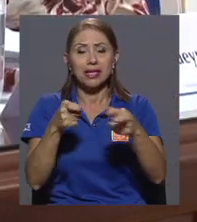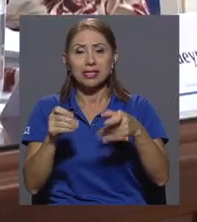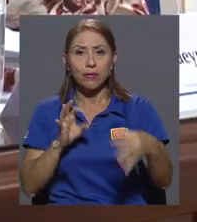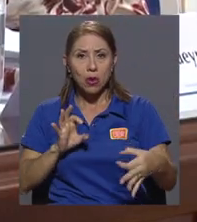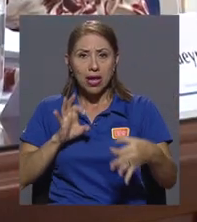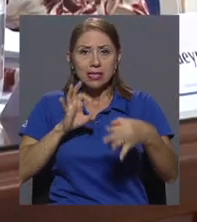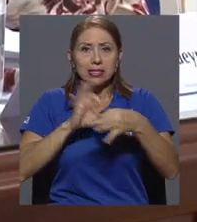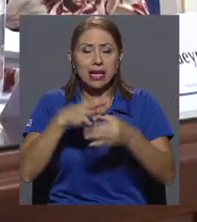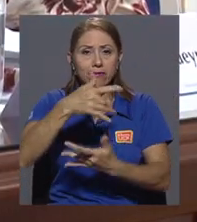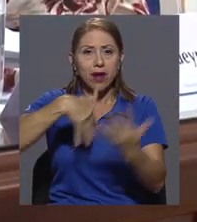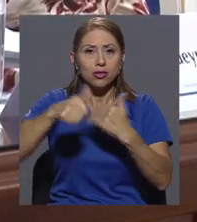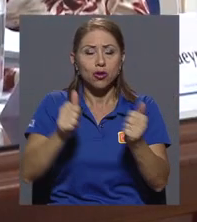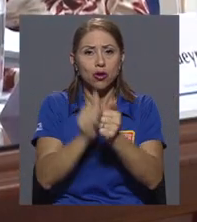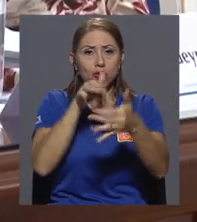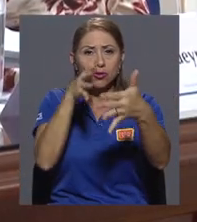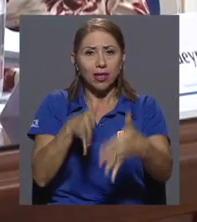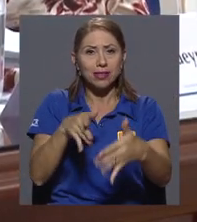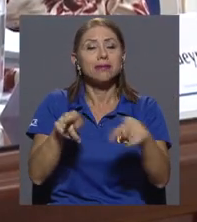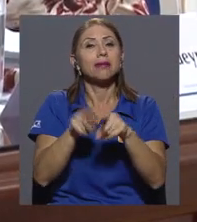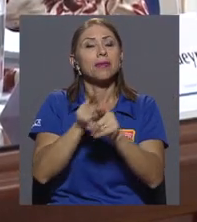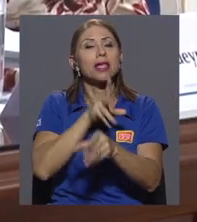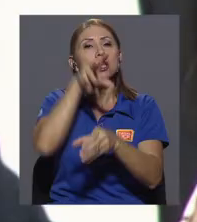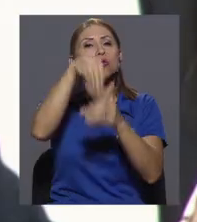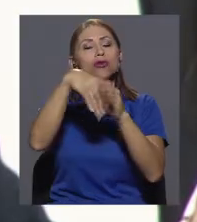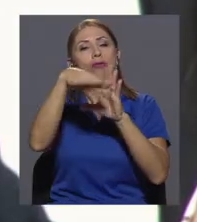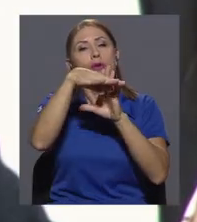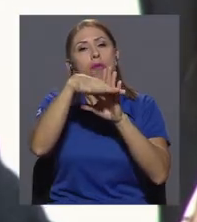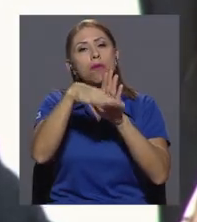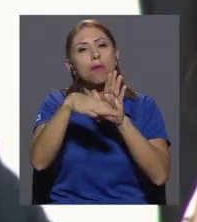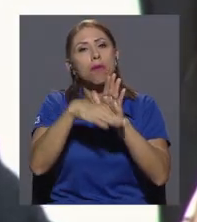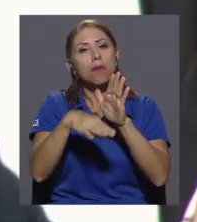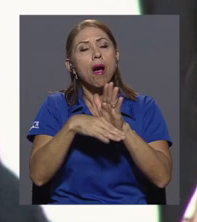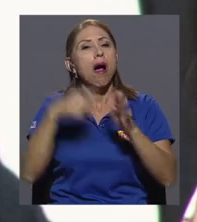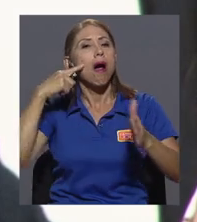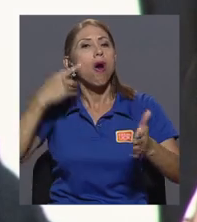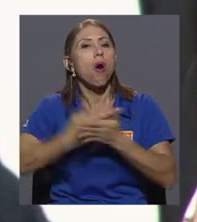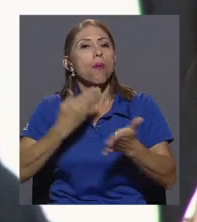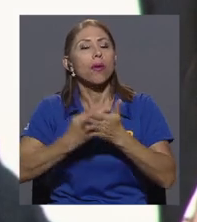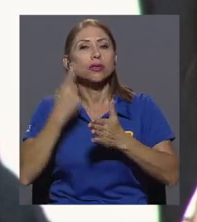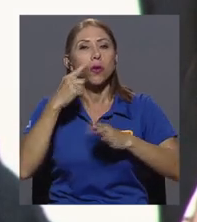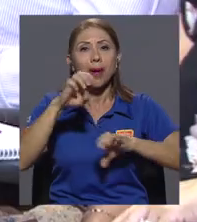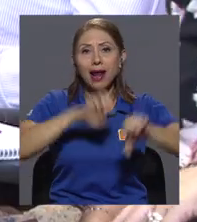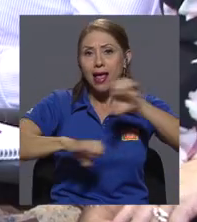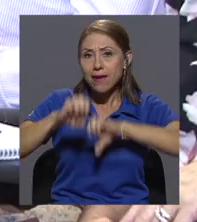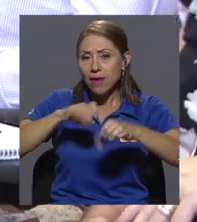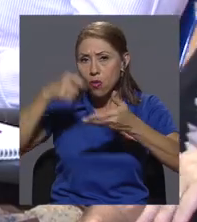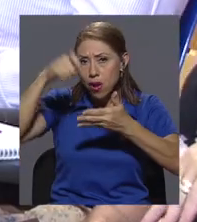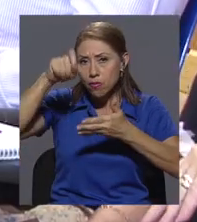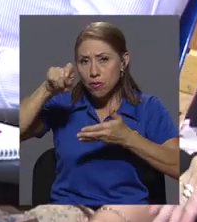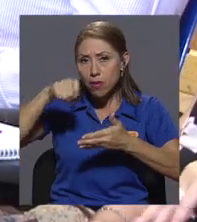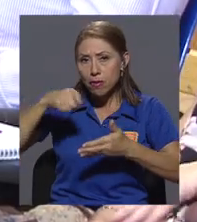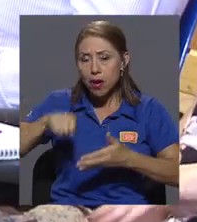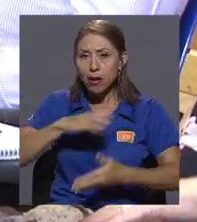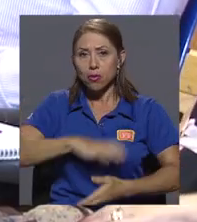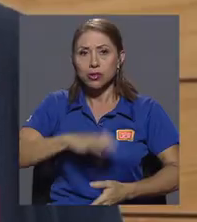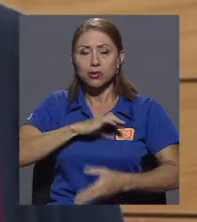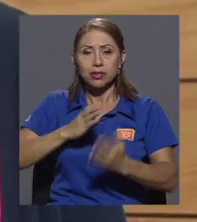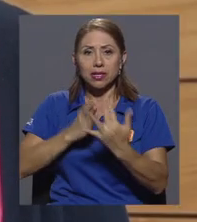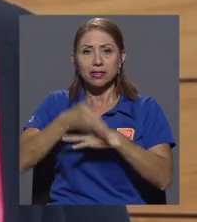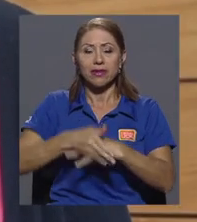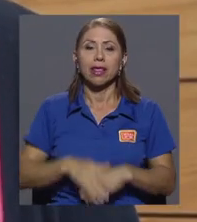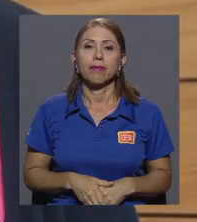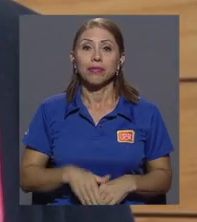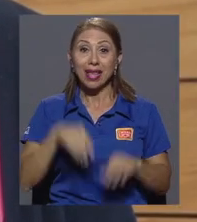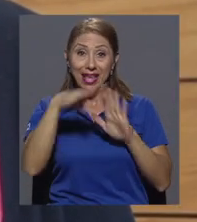estudiantado. La guía incluye también un listado de comprobación para evaluar las condiciones de accesibilidad. Este